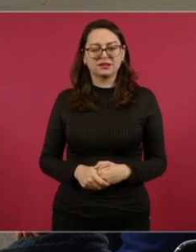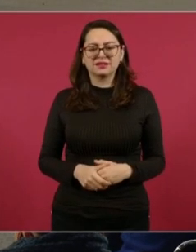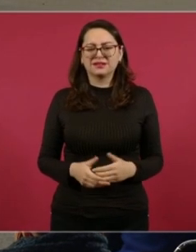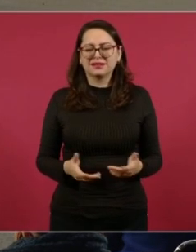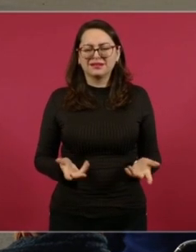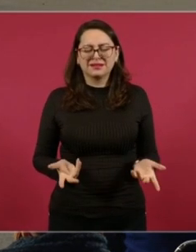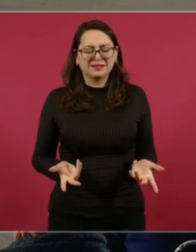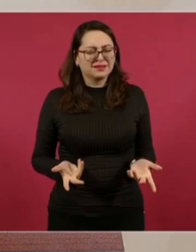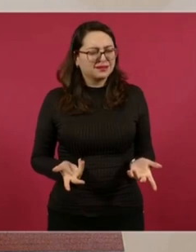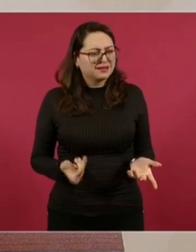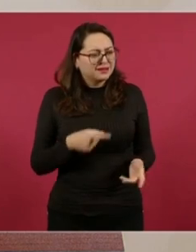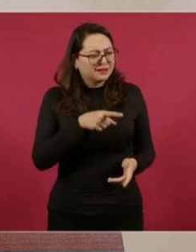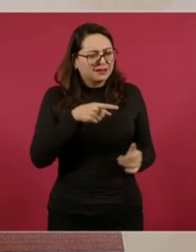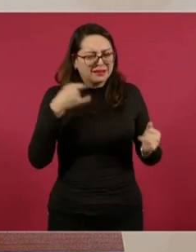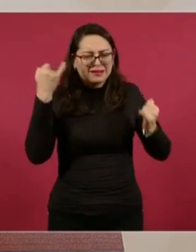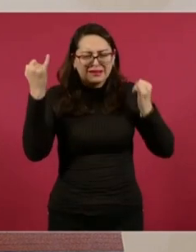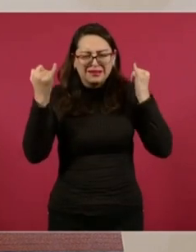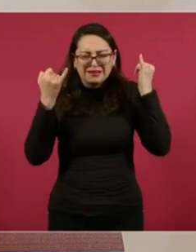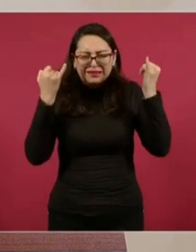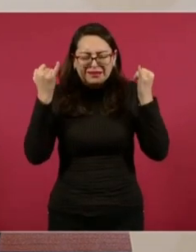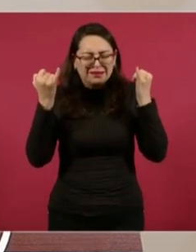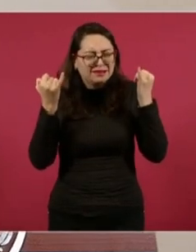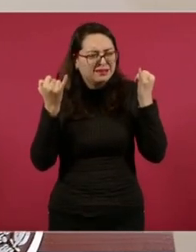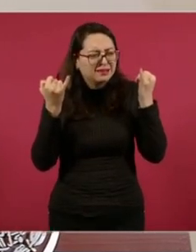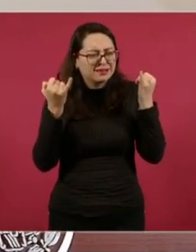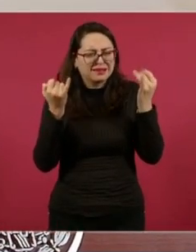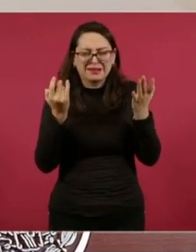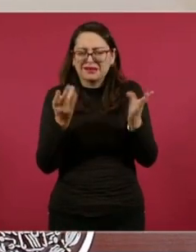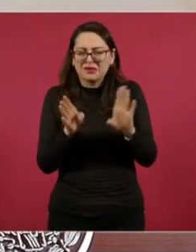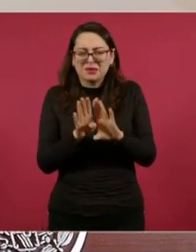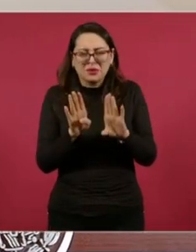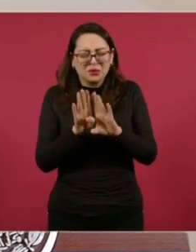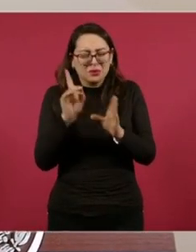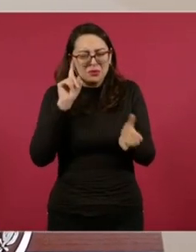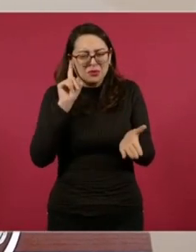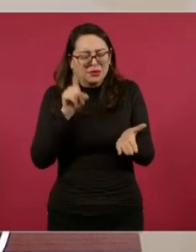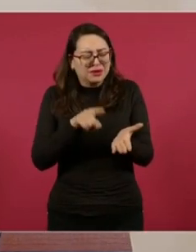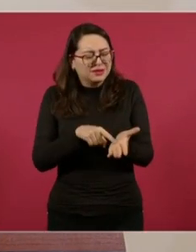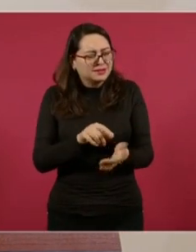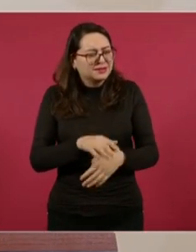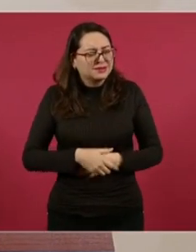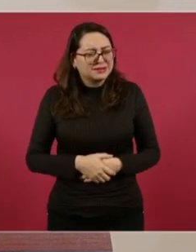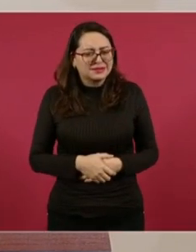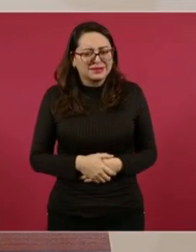¿Cómo me voy a quedar yo con el dinero? O sea, si no soy corrupto.